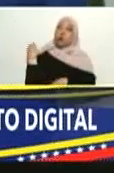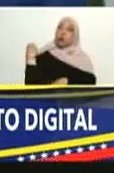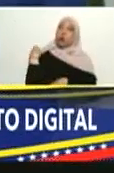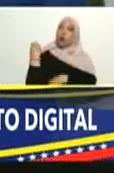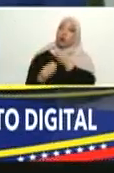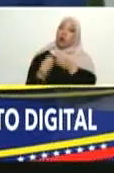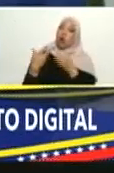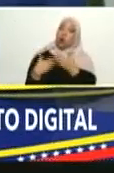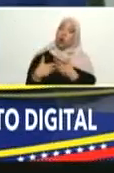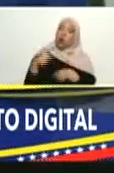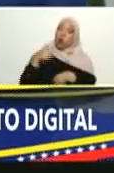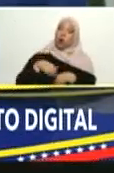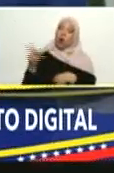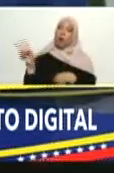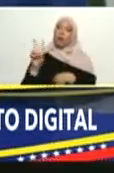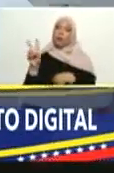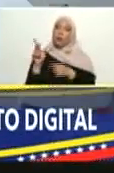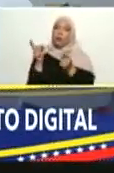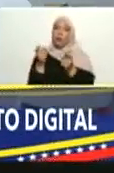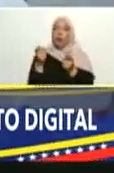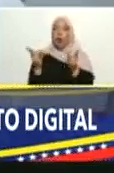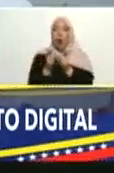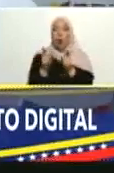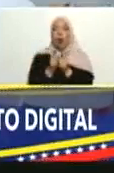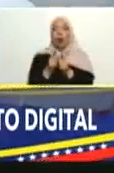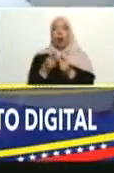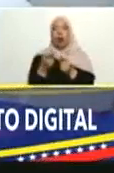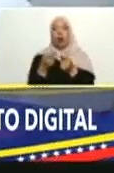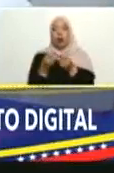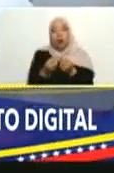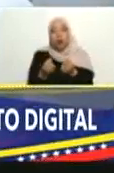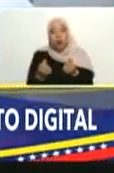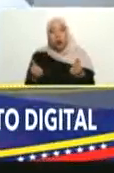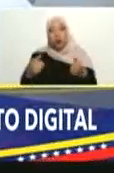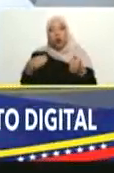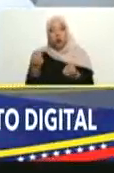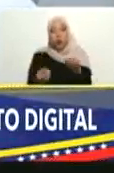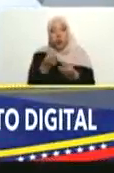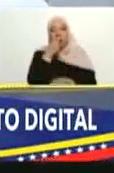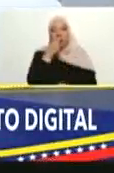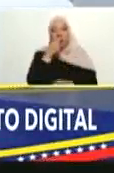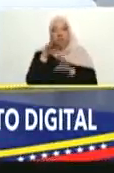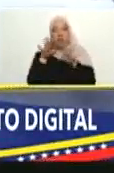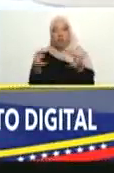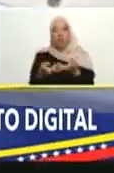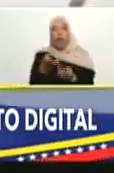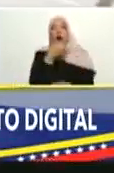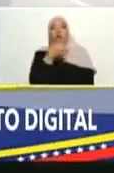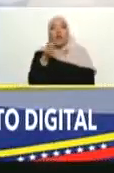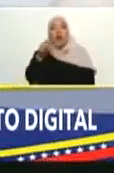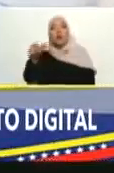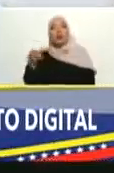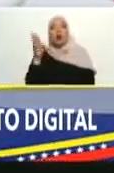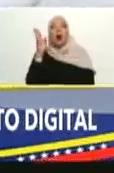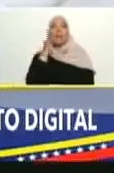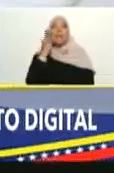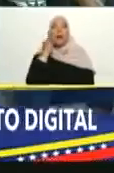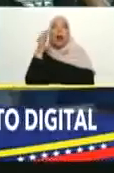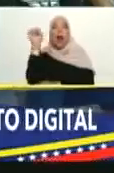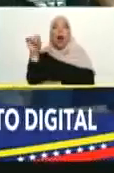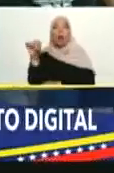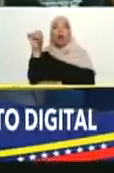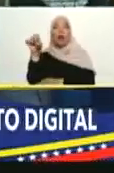este producto aquí, resaltando la agricultura, hace que sea más accesible para estas madres.